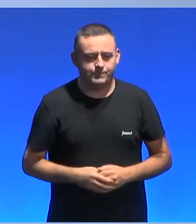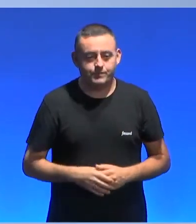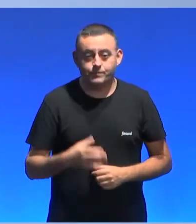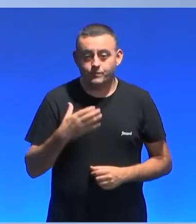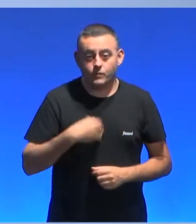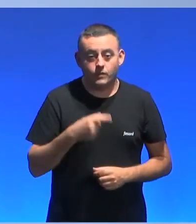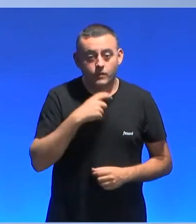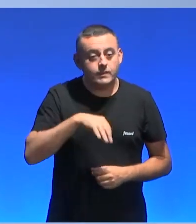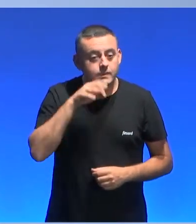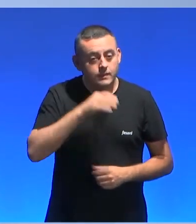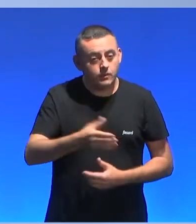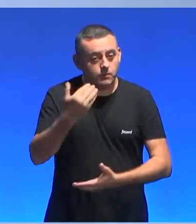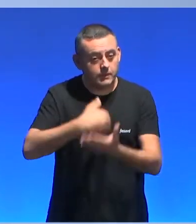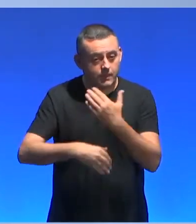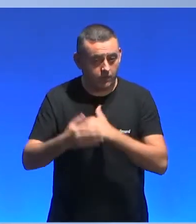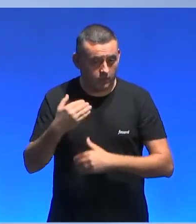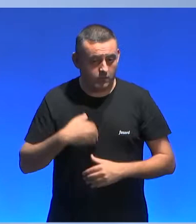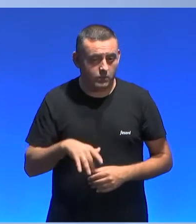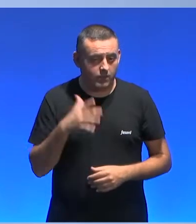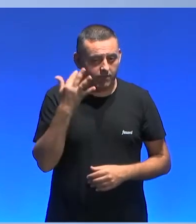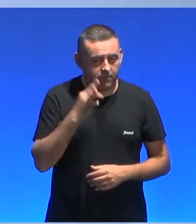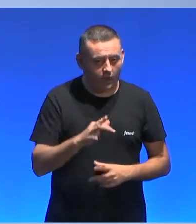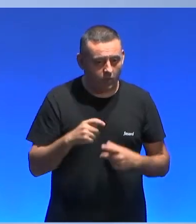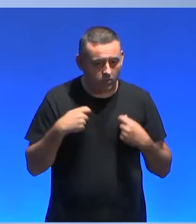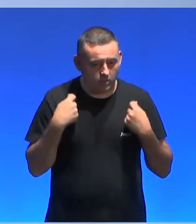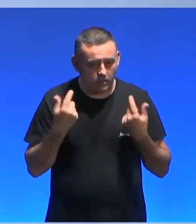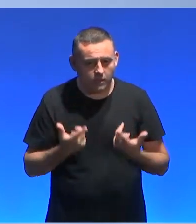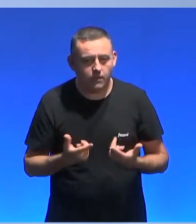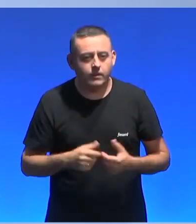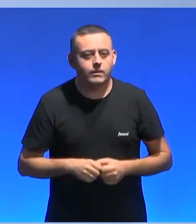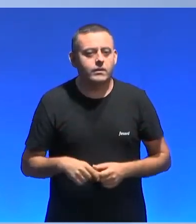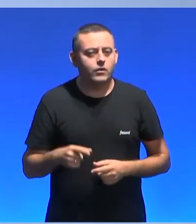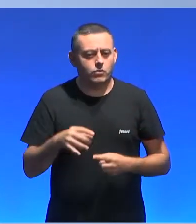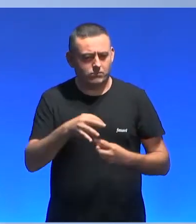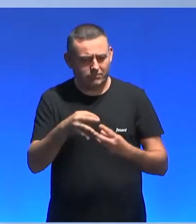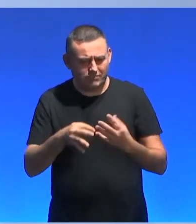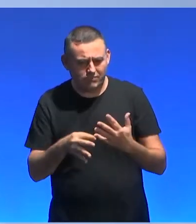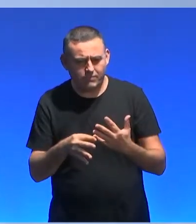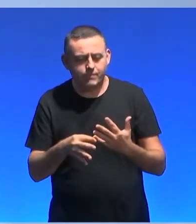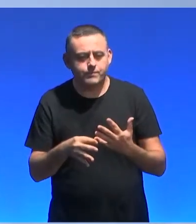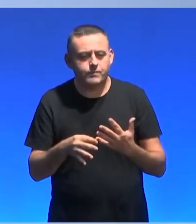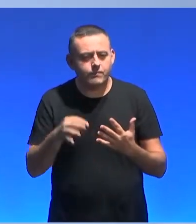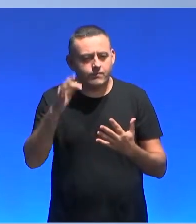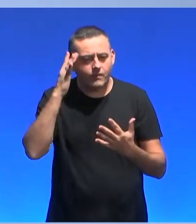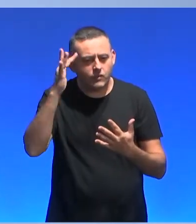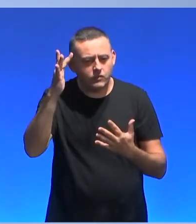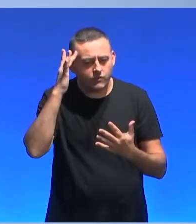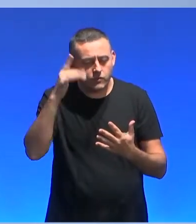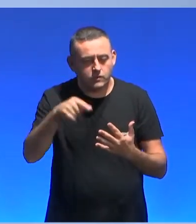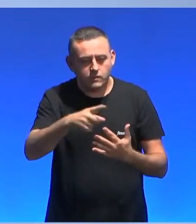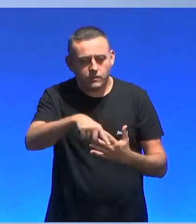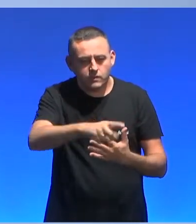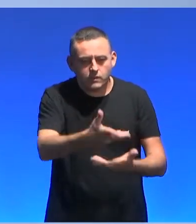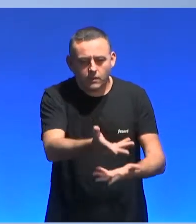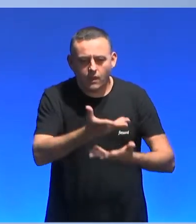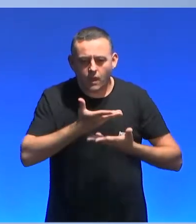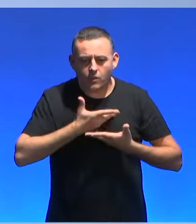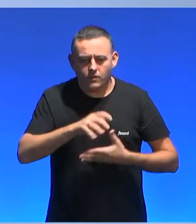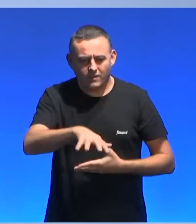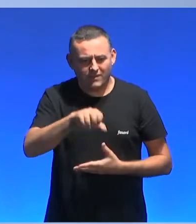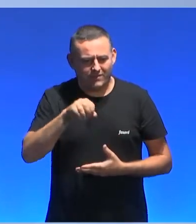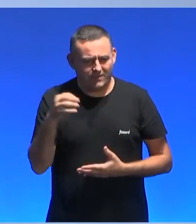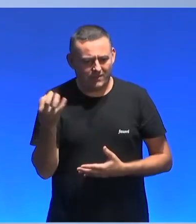maestros del siglo pasado, desde Freud, Piaget, Vygotsky, Brunner, nos ayudaron a entender